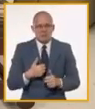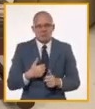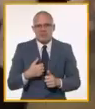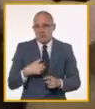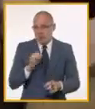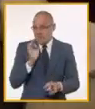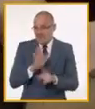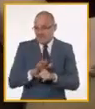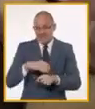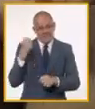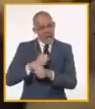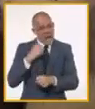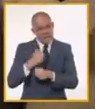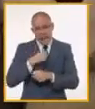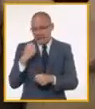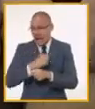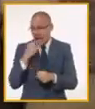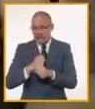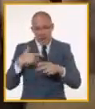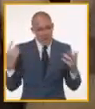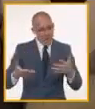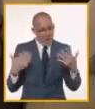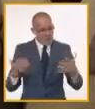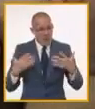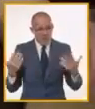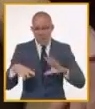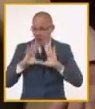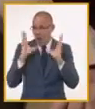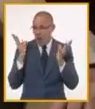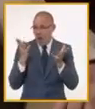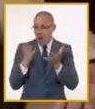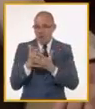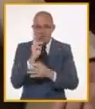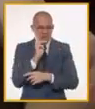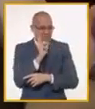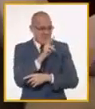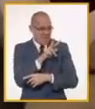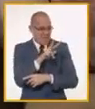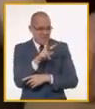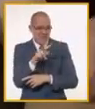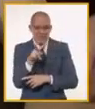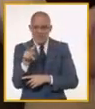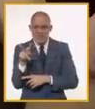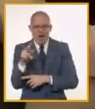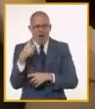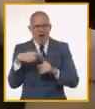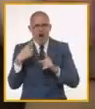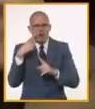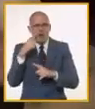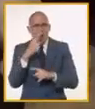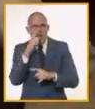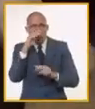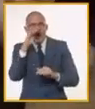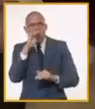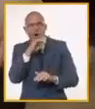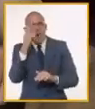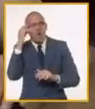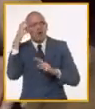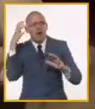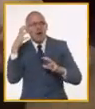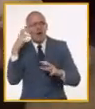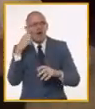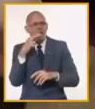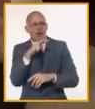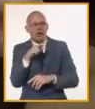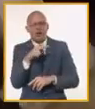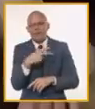cuerpo a aquello, me di cuenta que todos aquellos figurones que había ahí, ninguno servía para nada. Yo me di cuenta y yo decía, no, yo no, porque ahí que me voy a